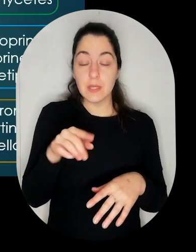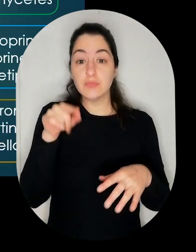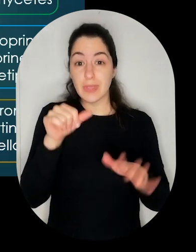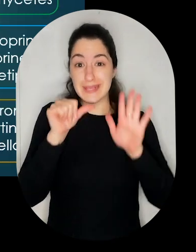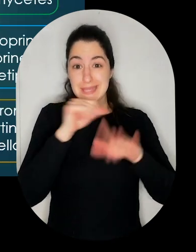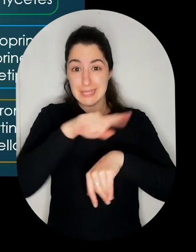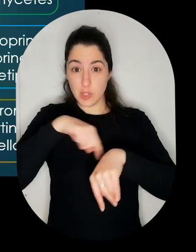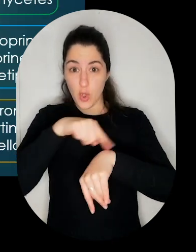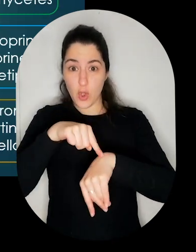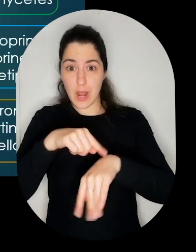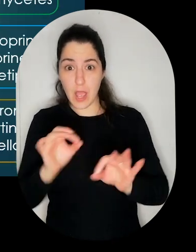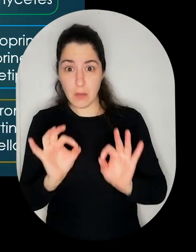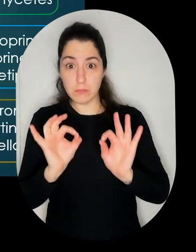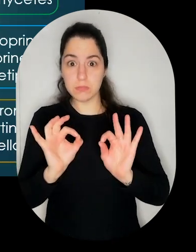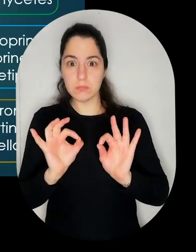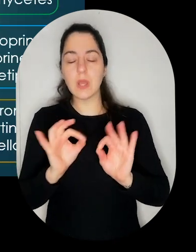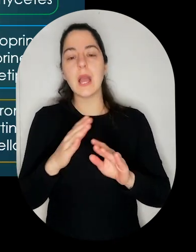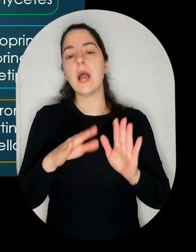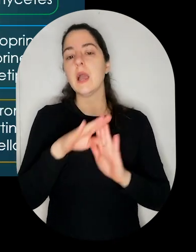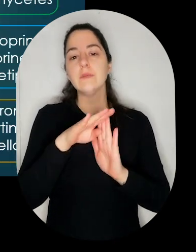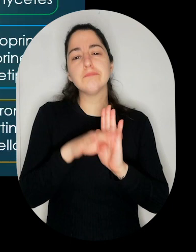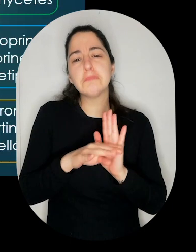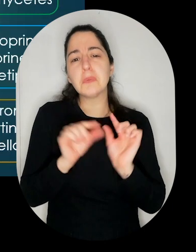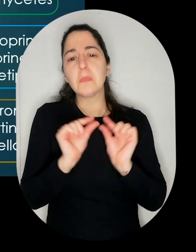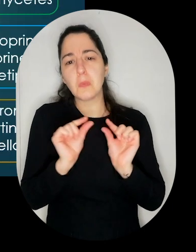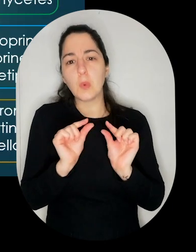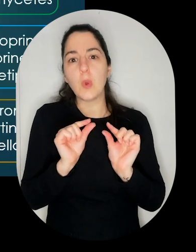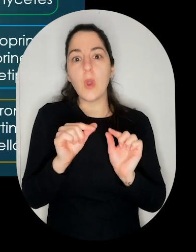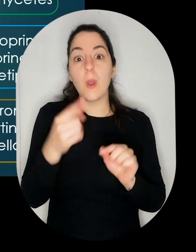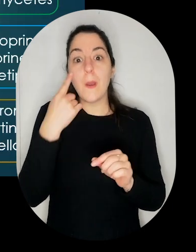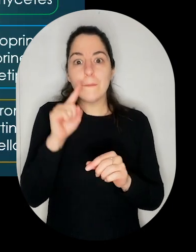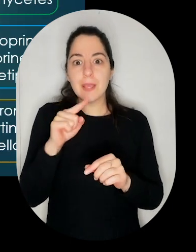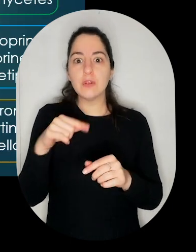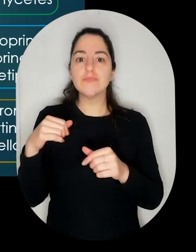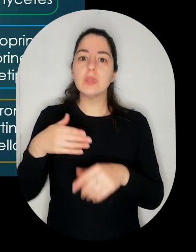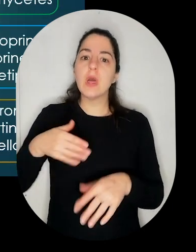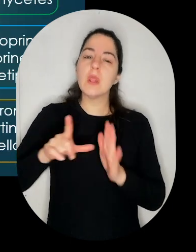síndrome aparece antes de 6 horas, suele ser menos grave; si aparece luego de las 6 horas, es mucho más